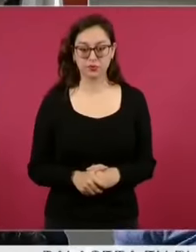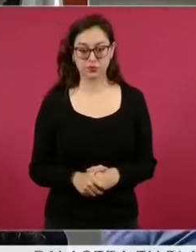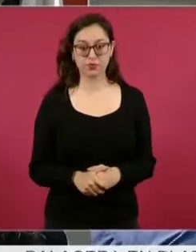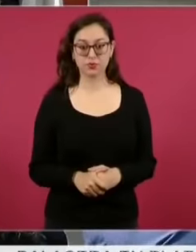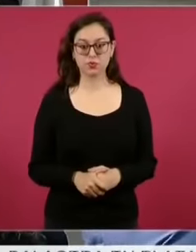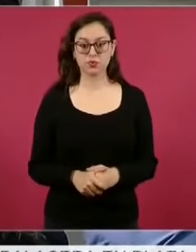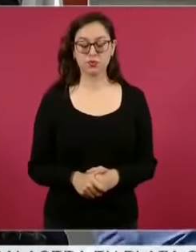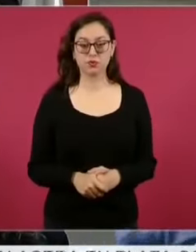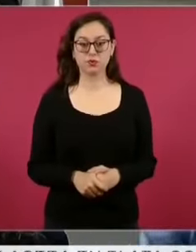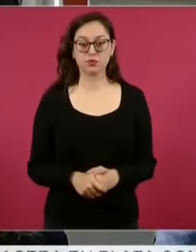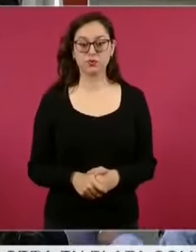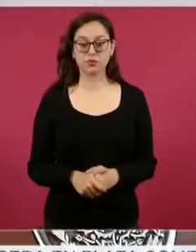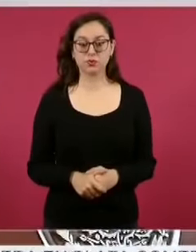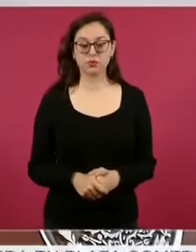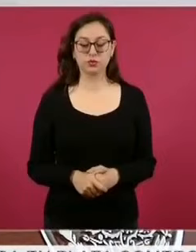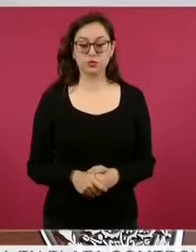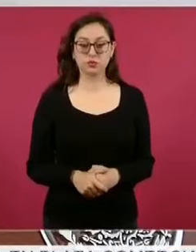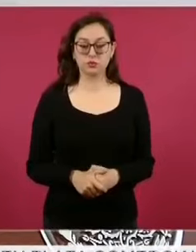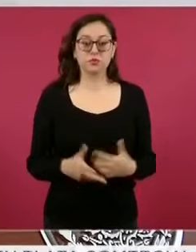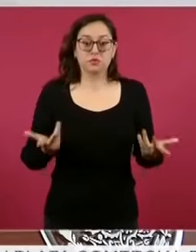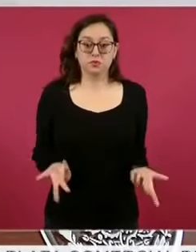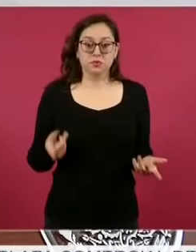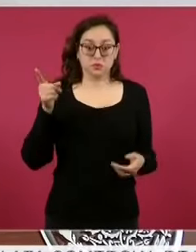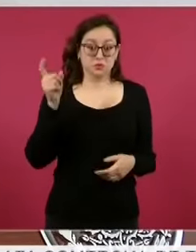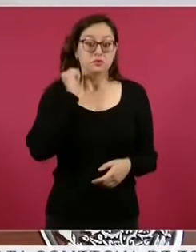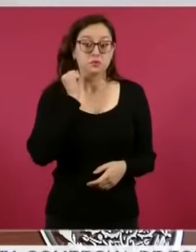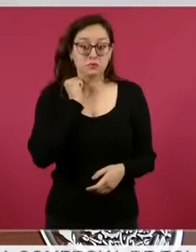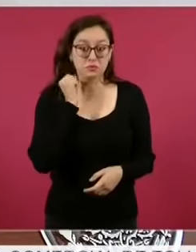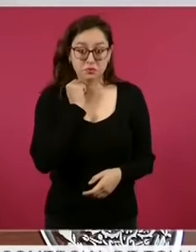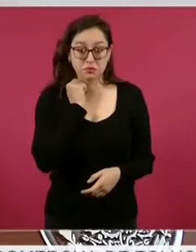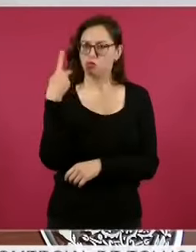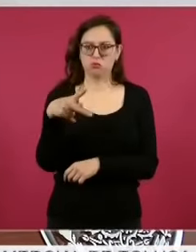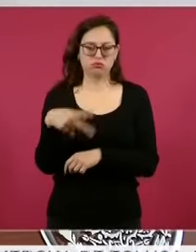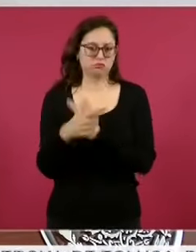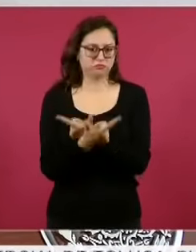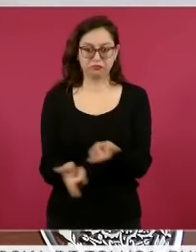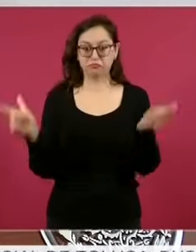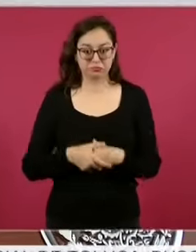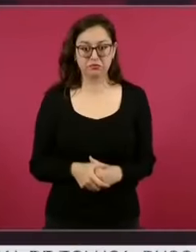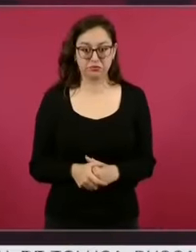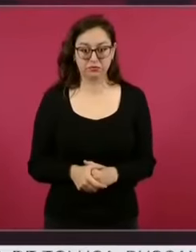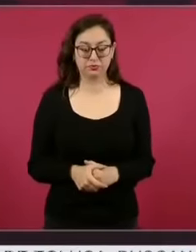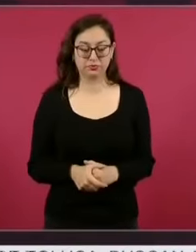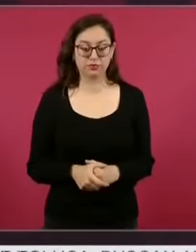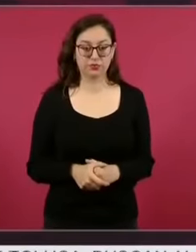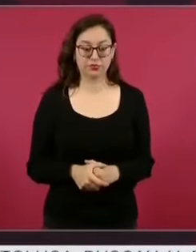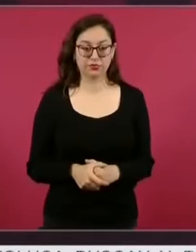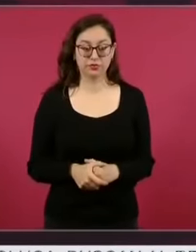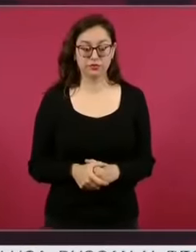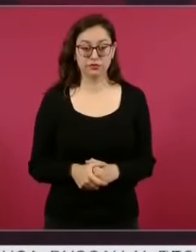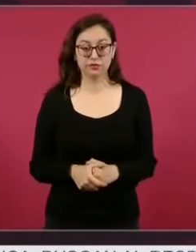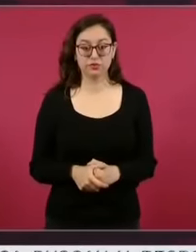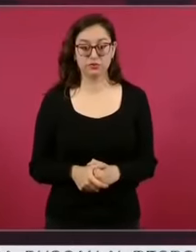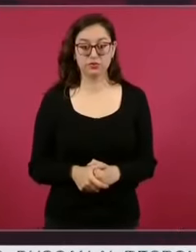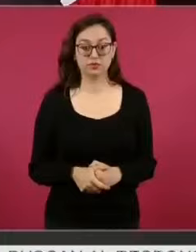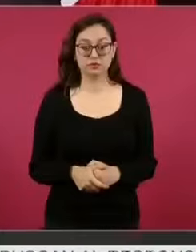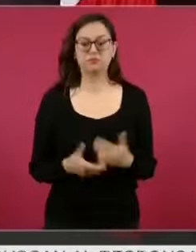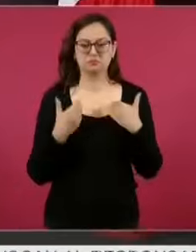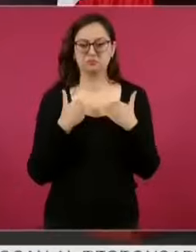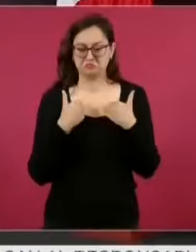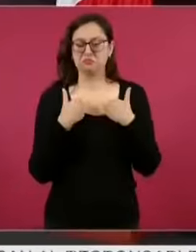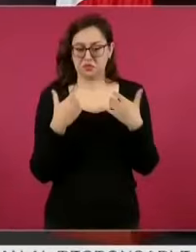que tomaron los legisladores y diría de manera libre. Esto no deja satisfechos